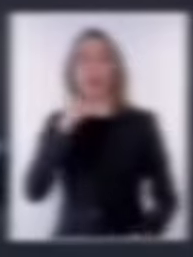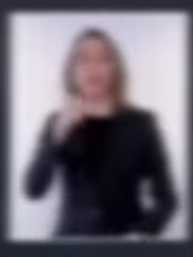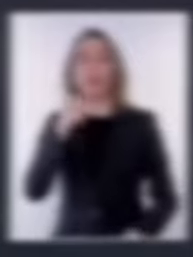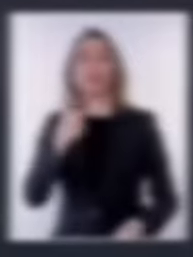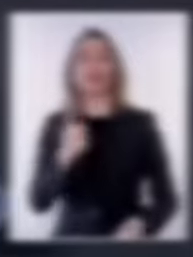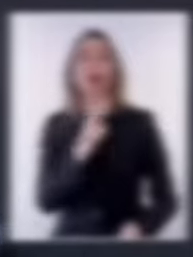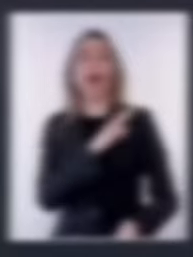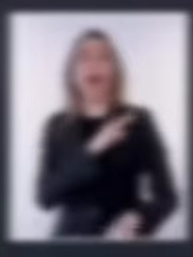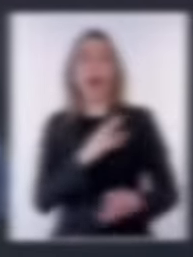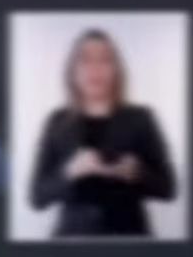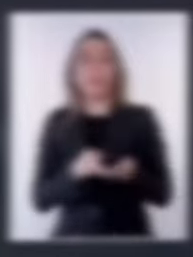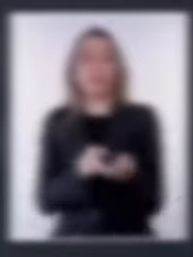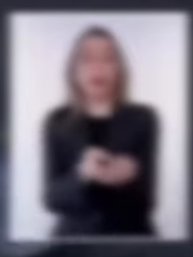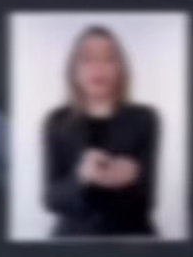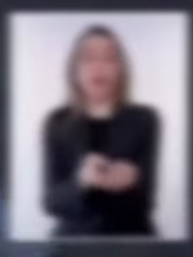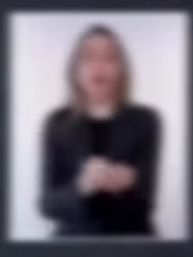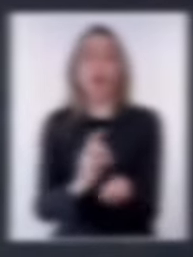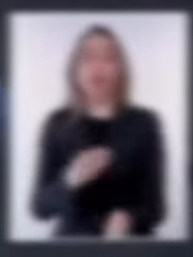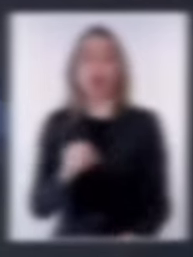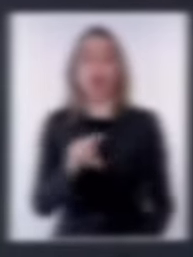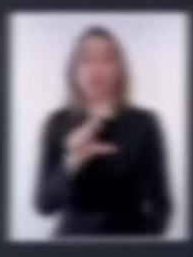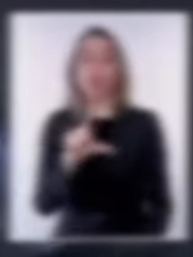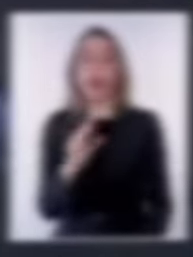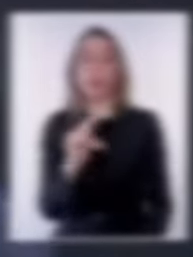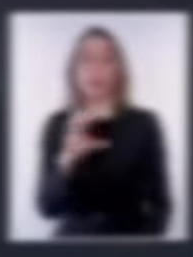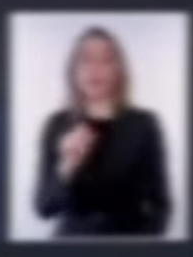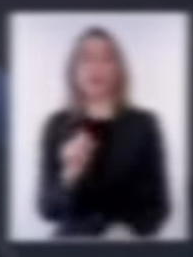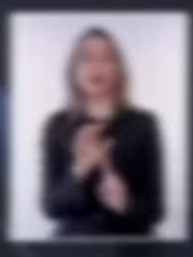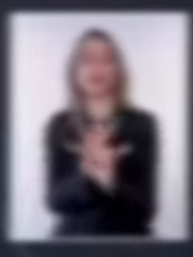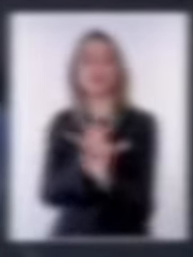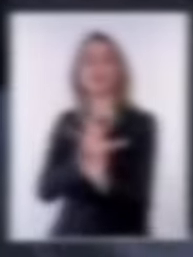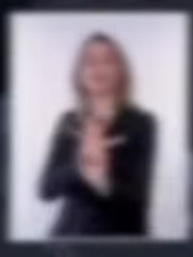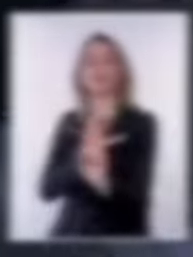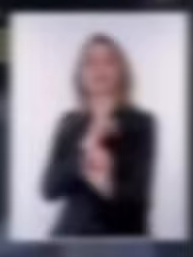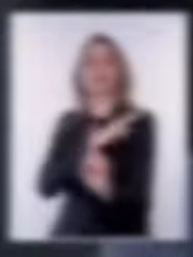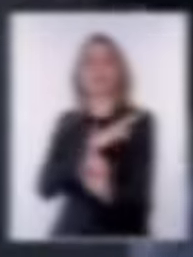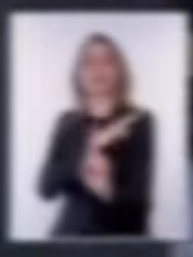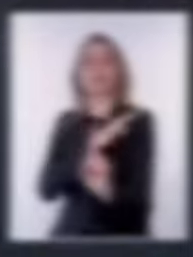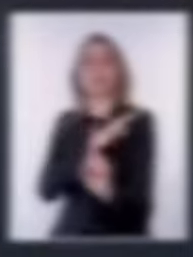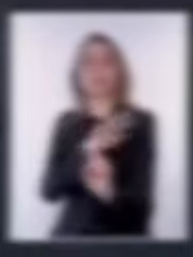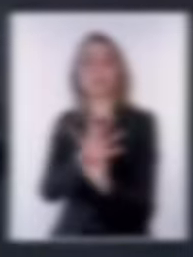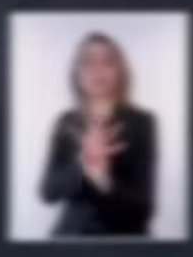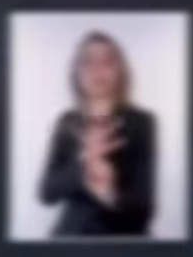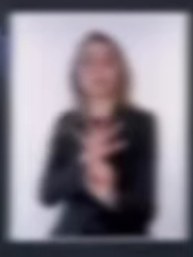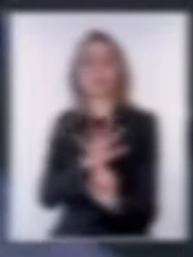De navío Gonzalo Beltrán Garrido, seguido de su plana mayor.